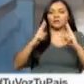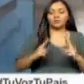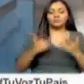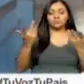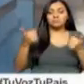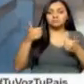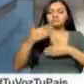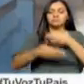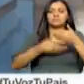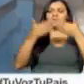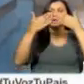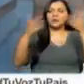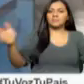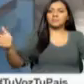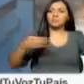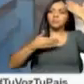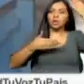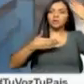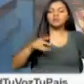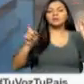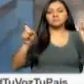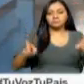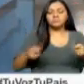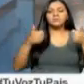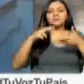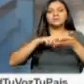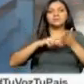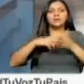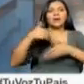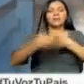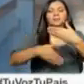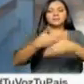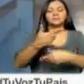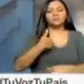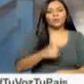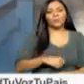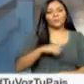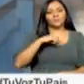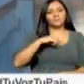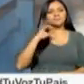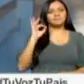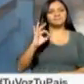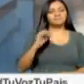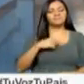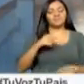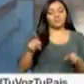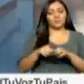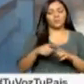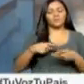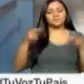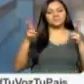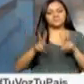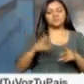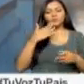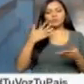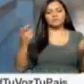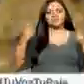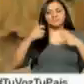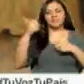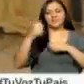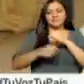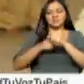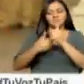Ha habido la apertura política y nosotros nos sentimos orgullosos. Nosotros nos sentimos también parte de la década